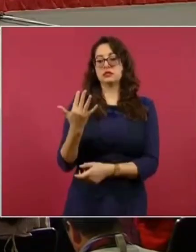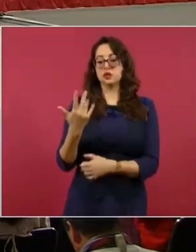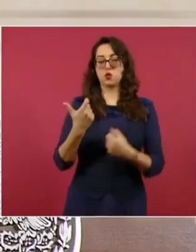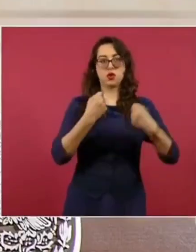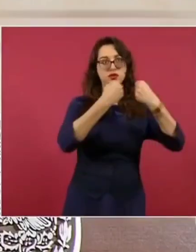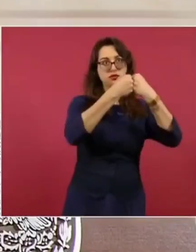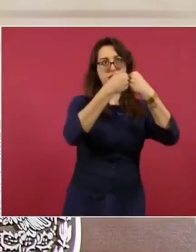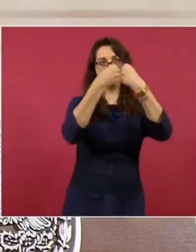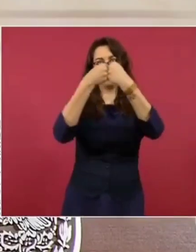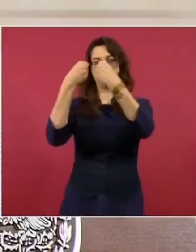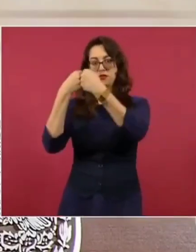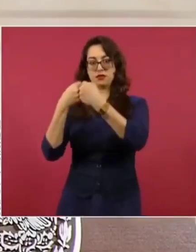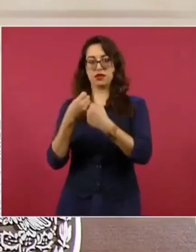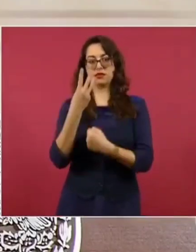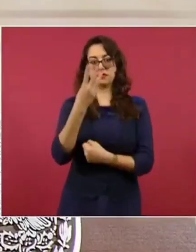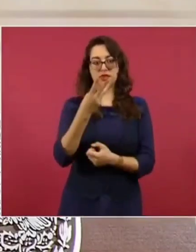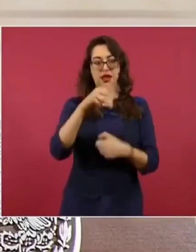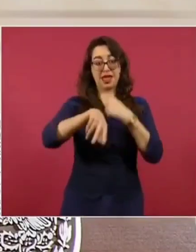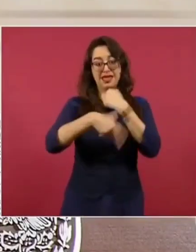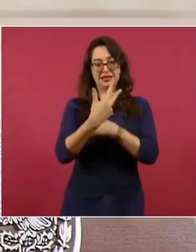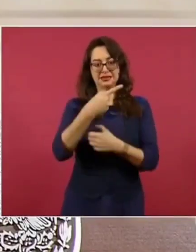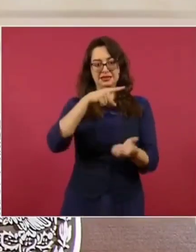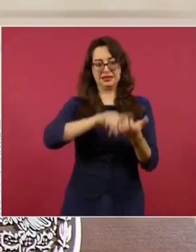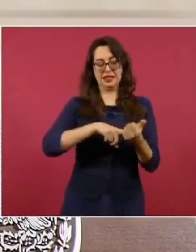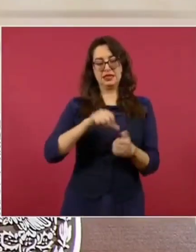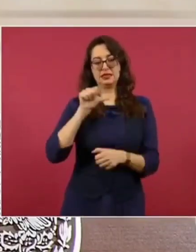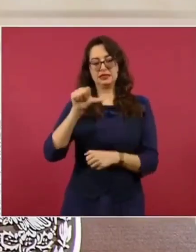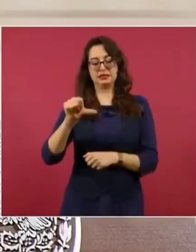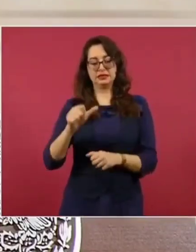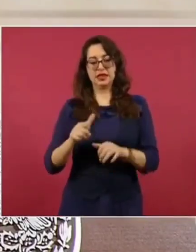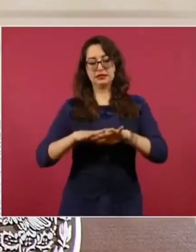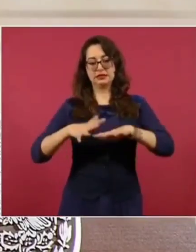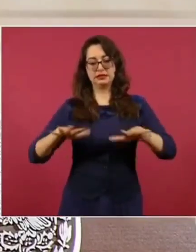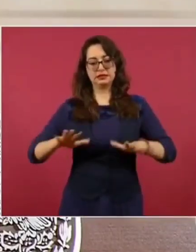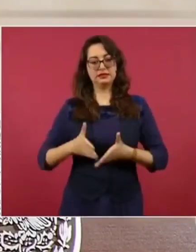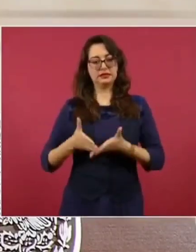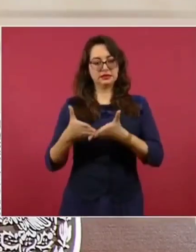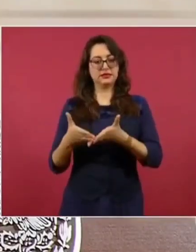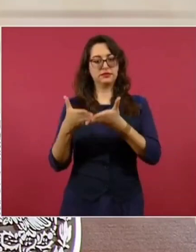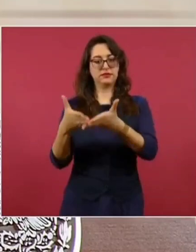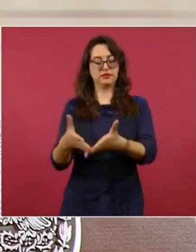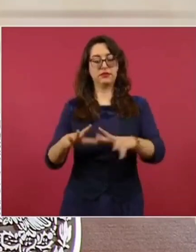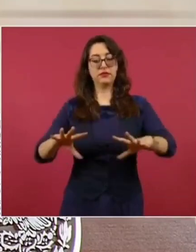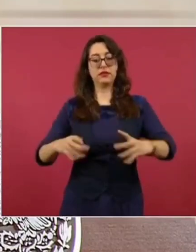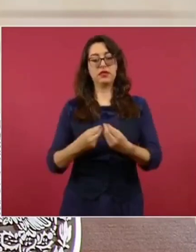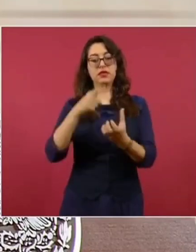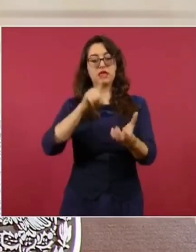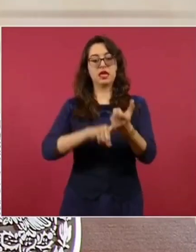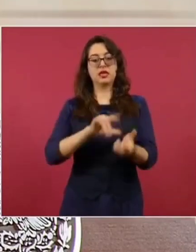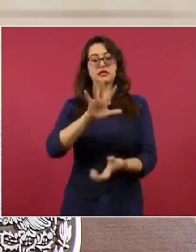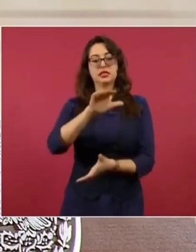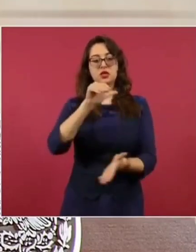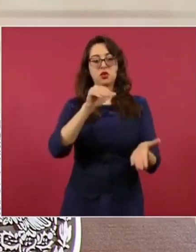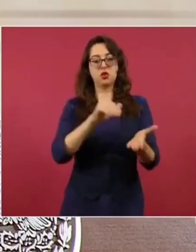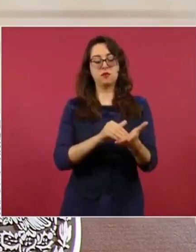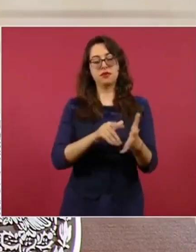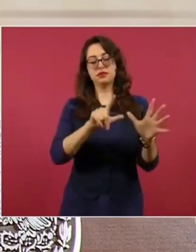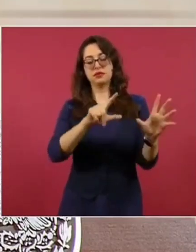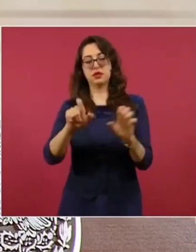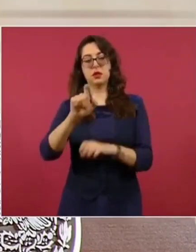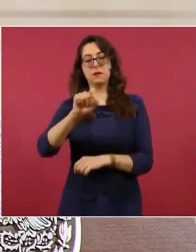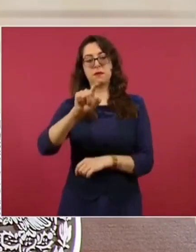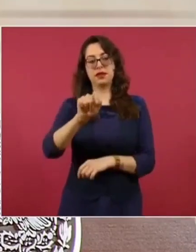fronterizas Trece interiores y dieciséis marítimas este trabajo se lleva a cabo con cinco mil setecientos veintisiete efectivos